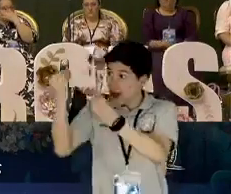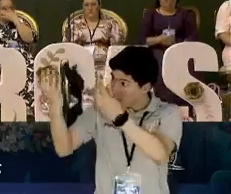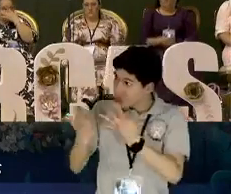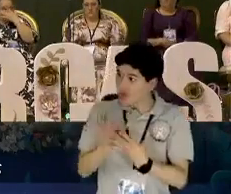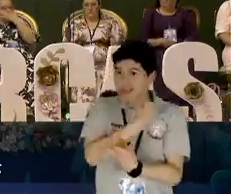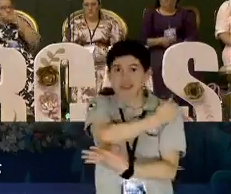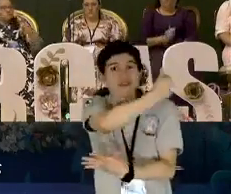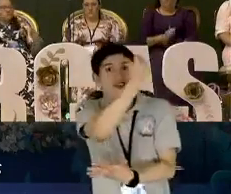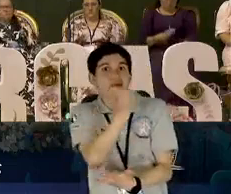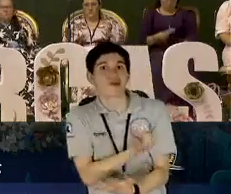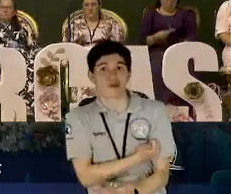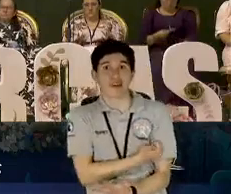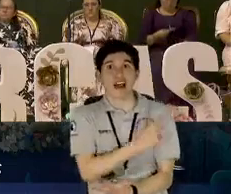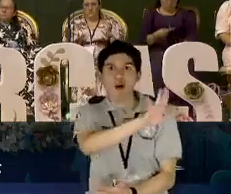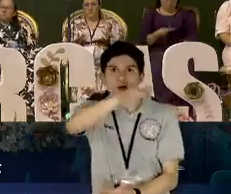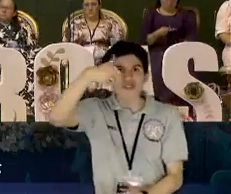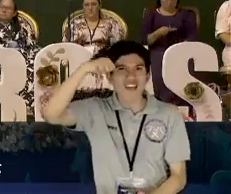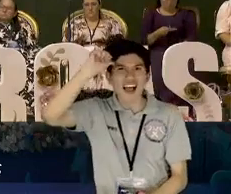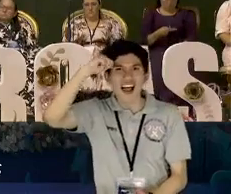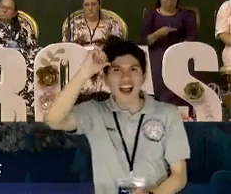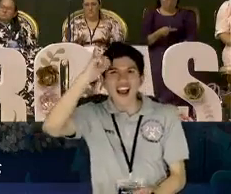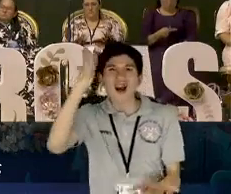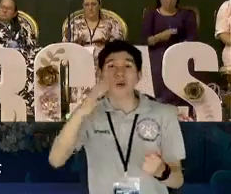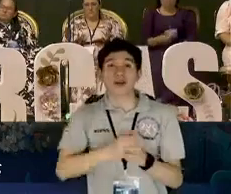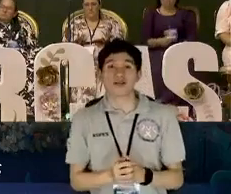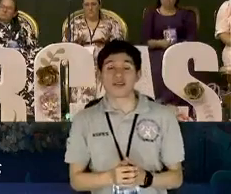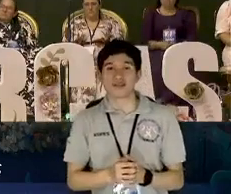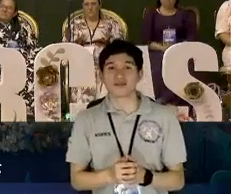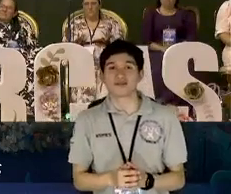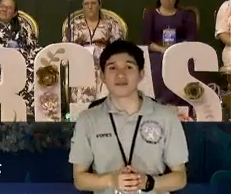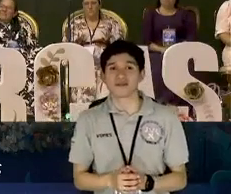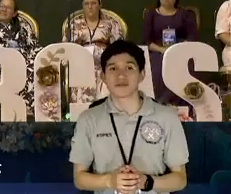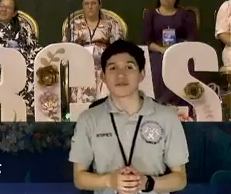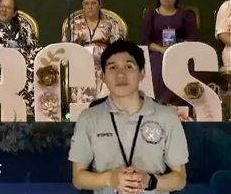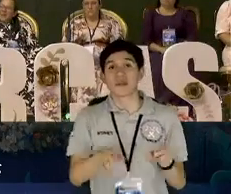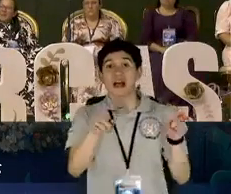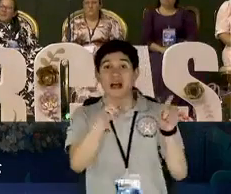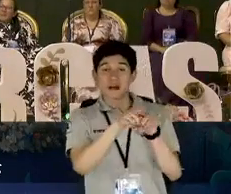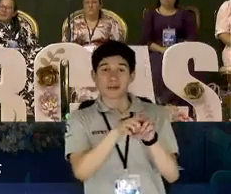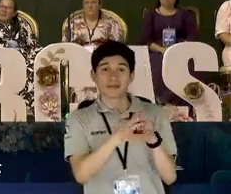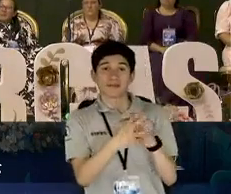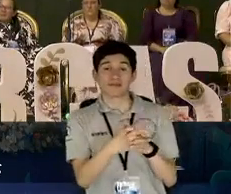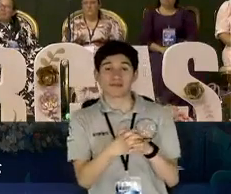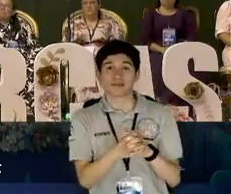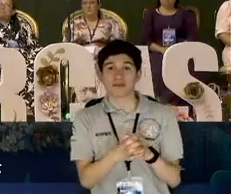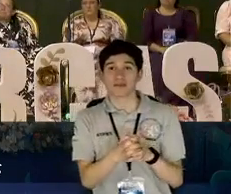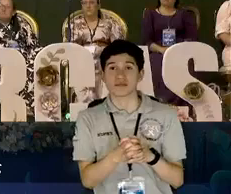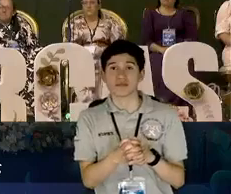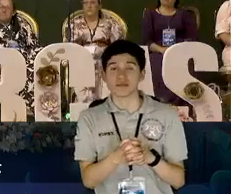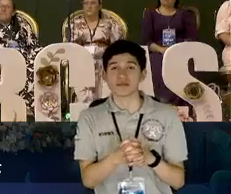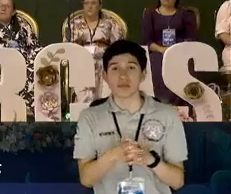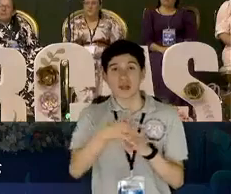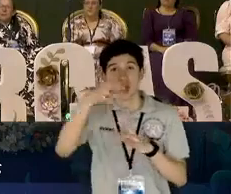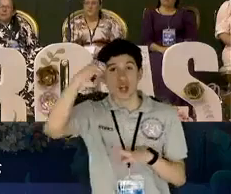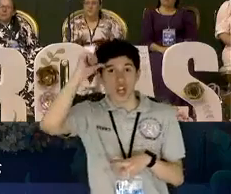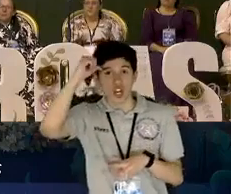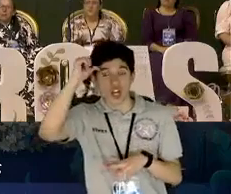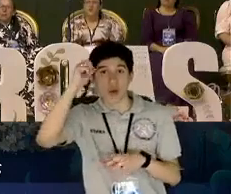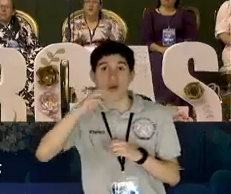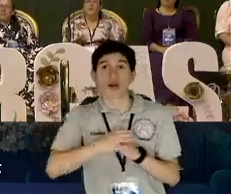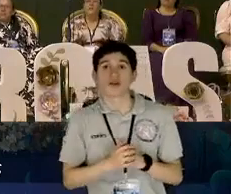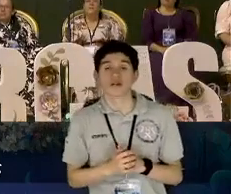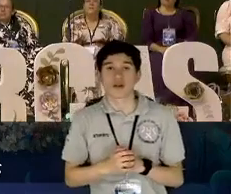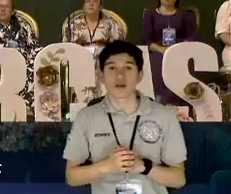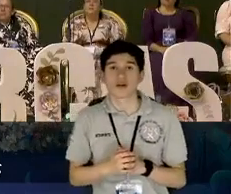autoridad. Usted recuerda por allí, la hermana lo mencionaba al iniciar el servicio, que todos estaban ¿cómo?